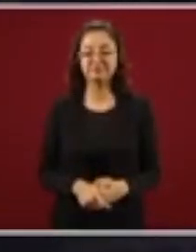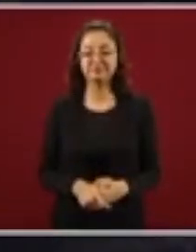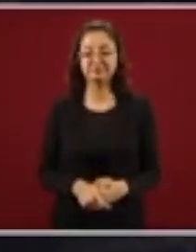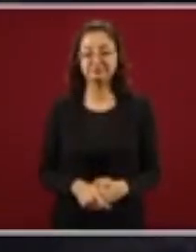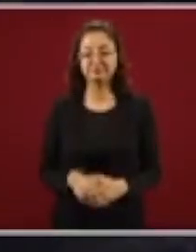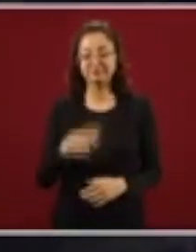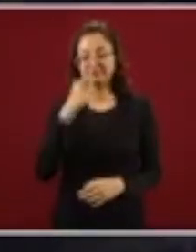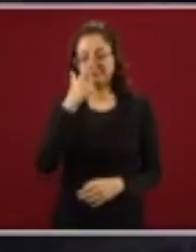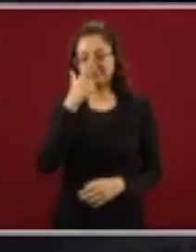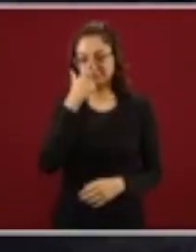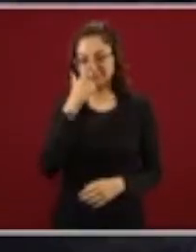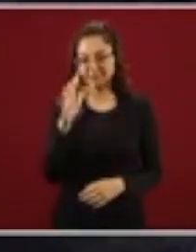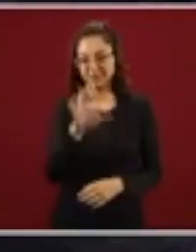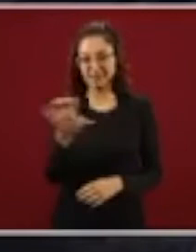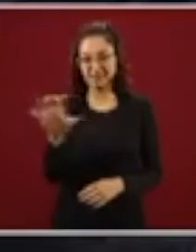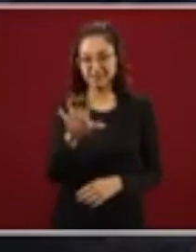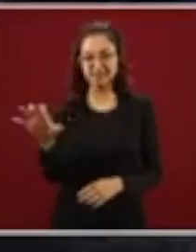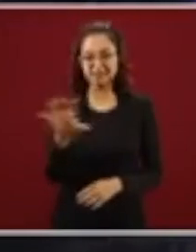$500,